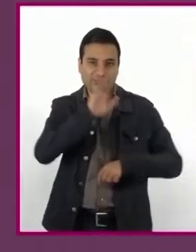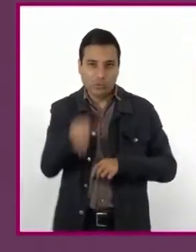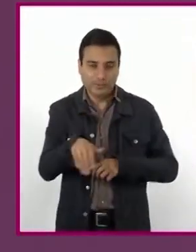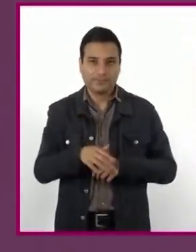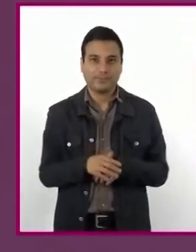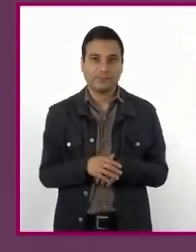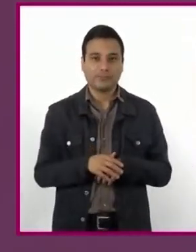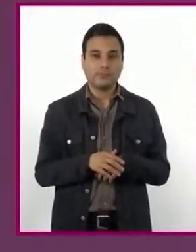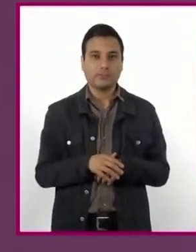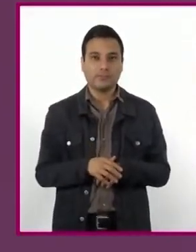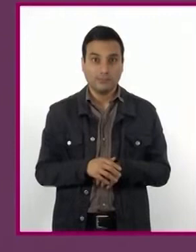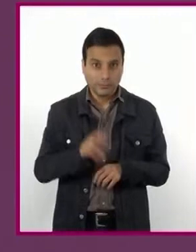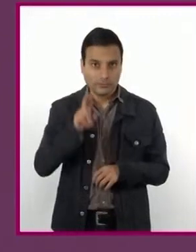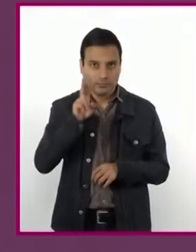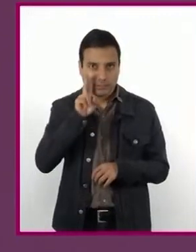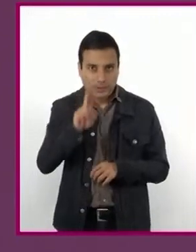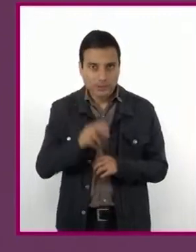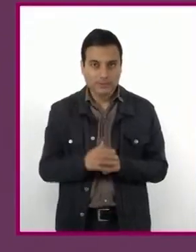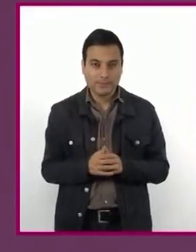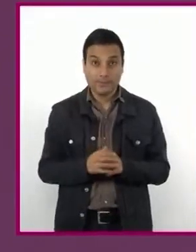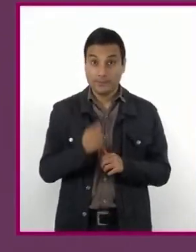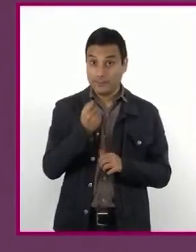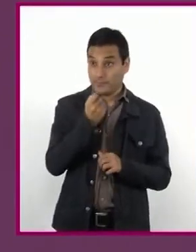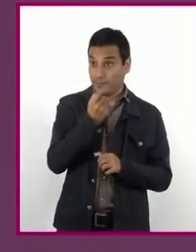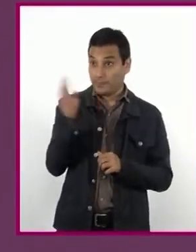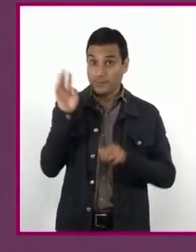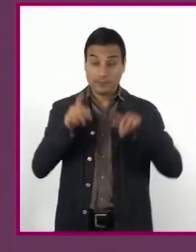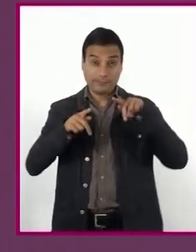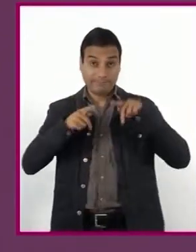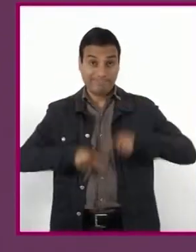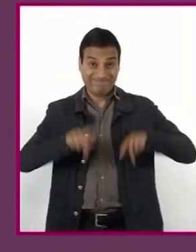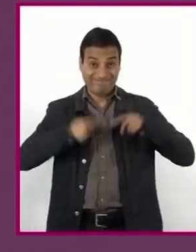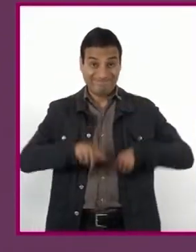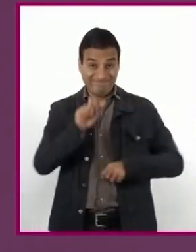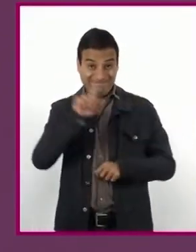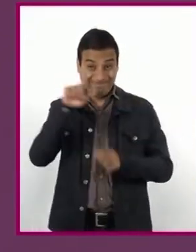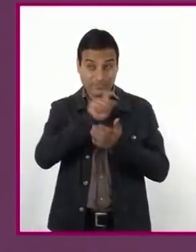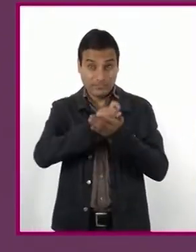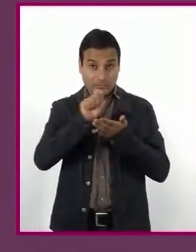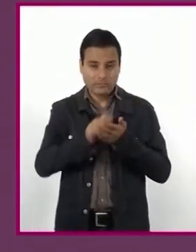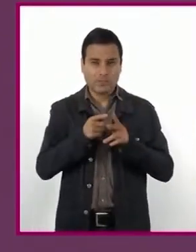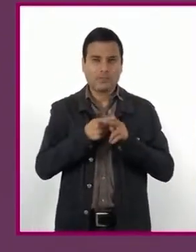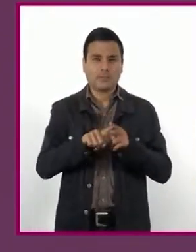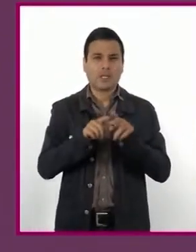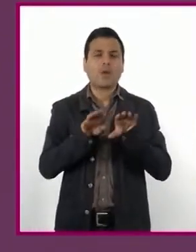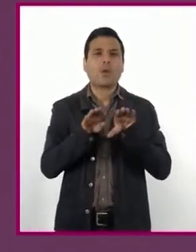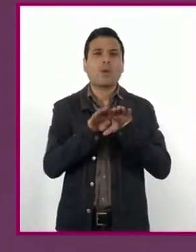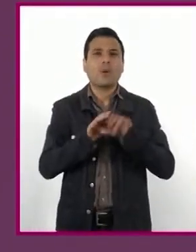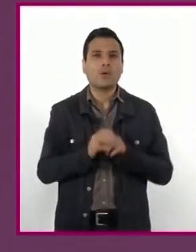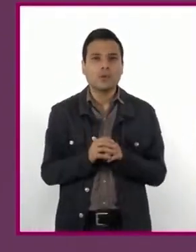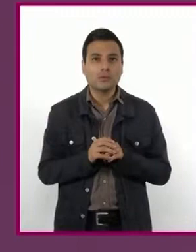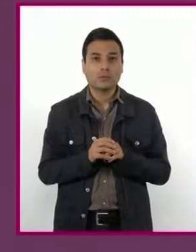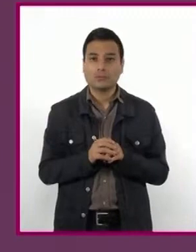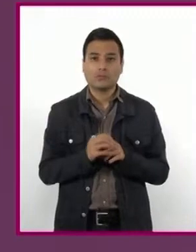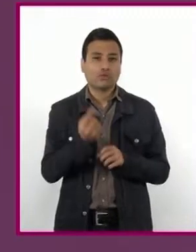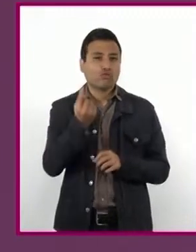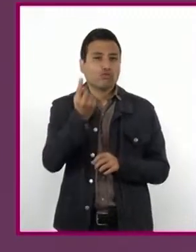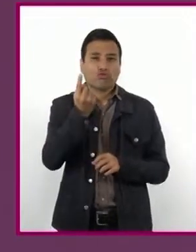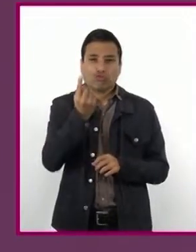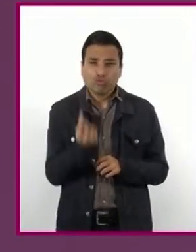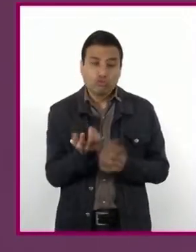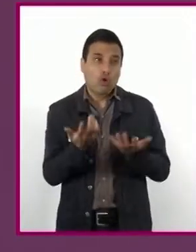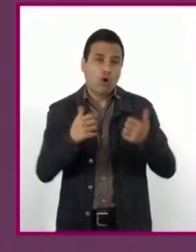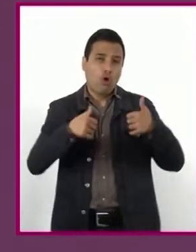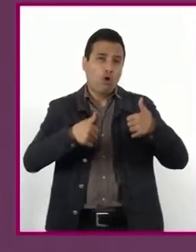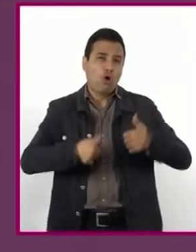cuenta, las y los autores de literatura son personas que comenzaron a trabajar desde temprana edad, o